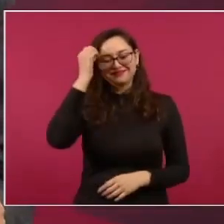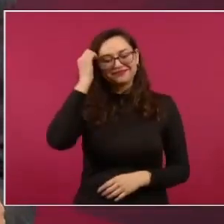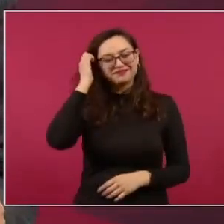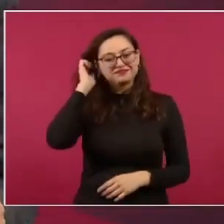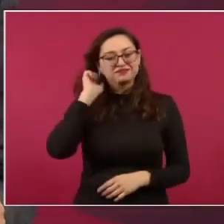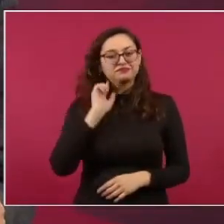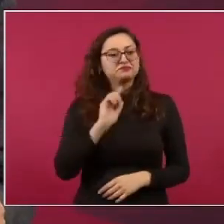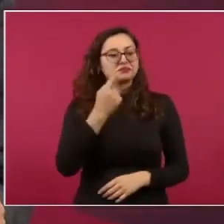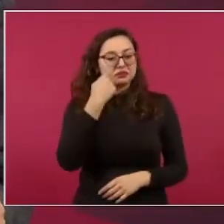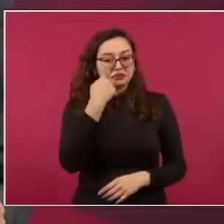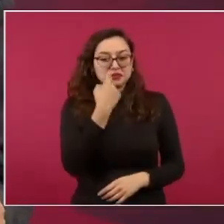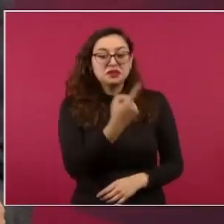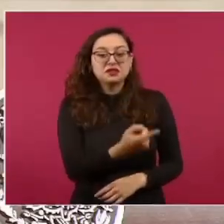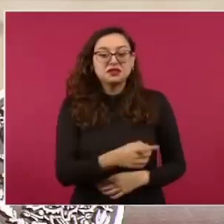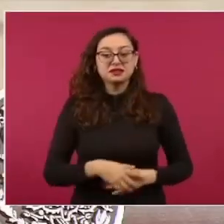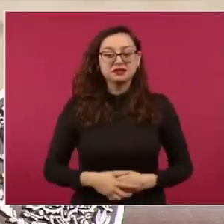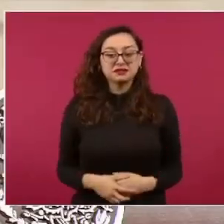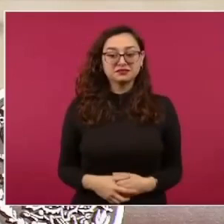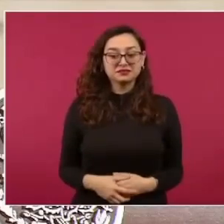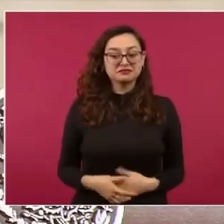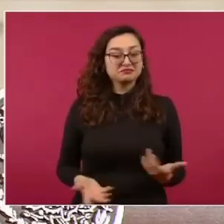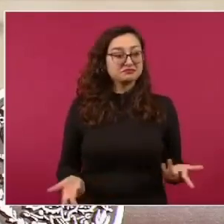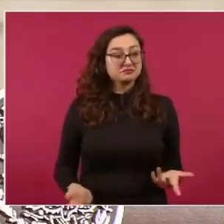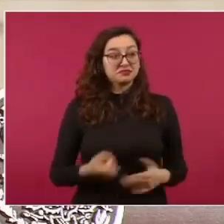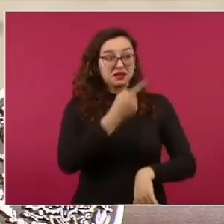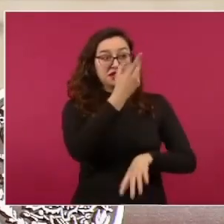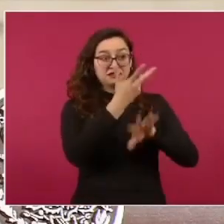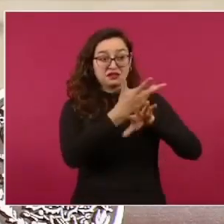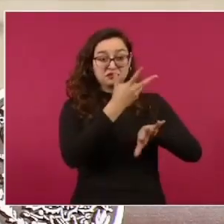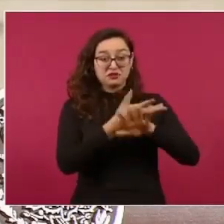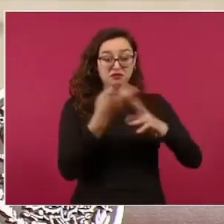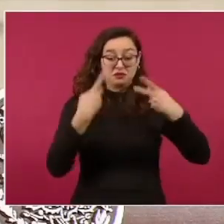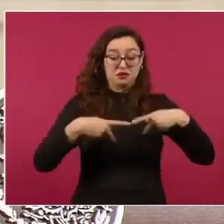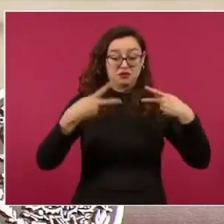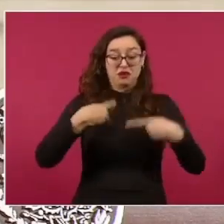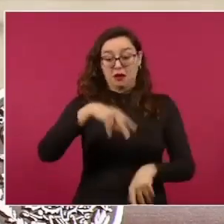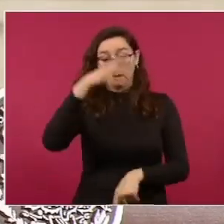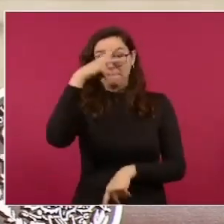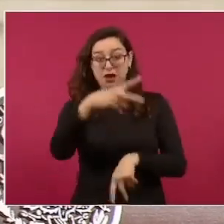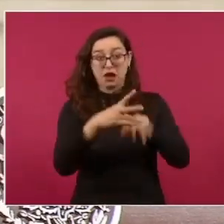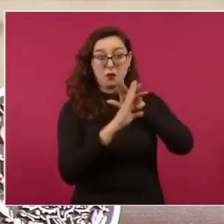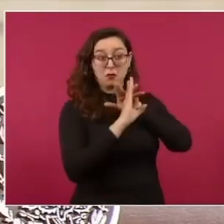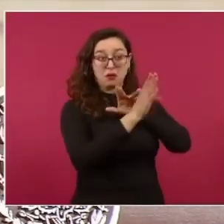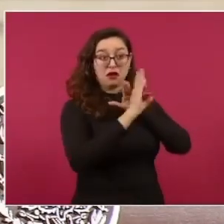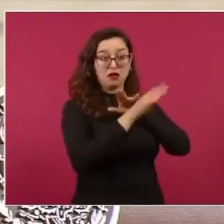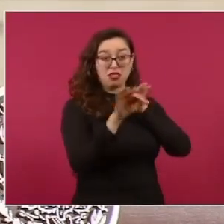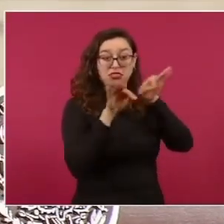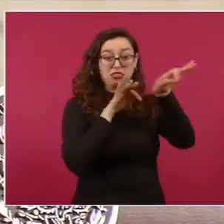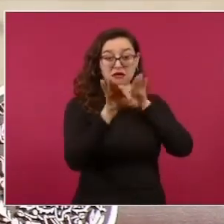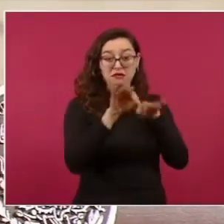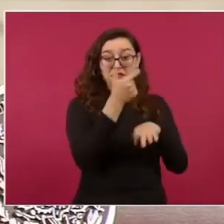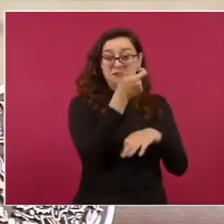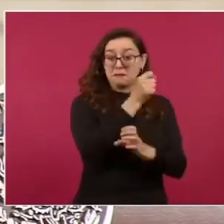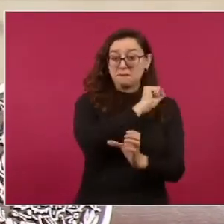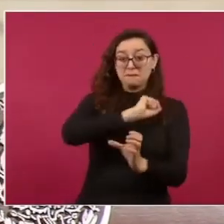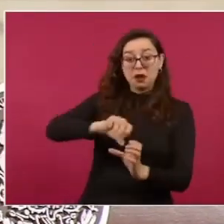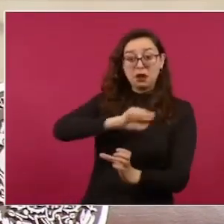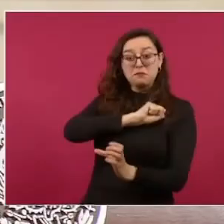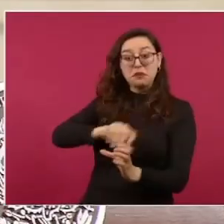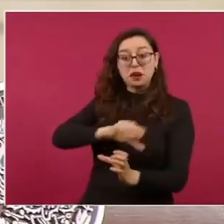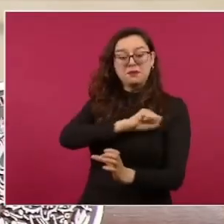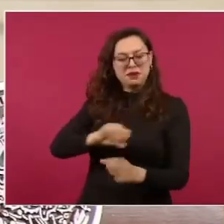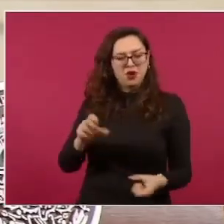constate cuánto nos están enviando nuestros trabajadores migrantes, que se fueron por